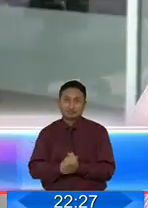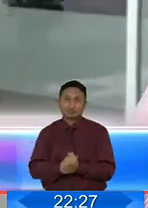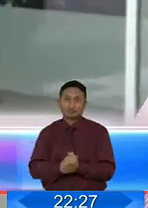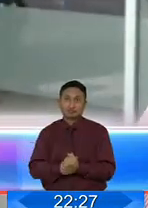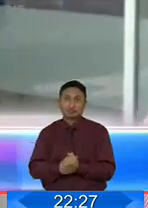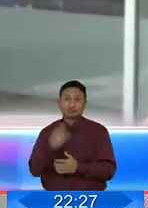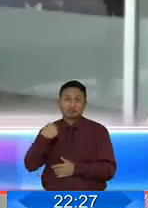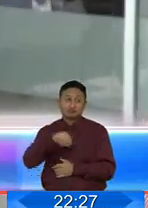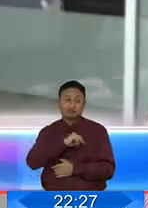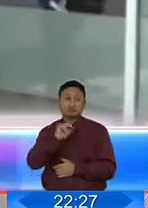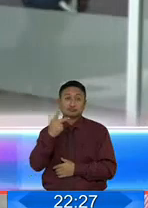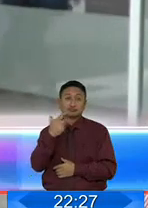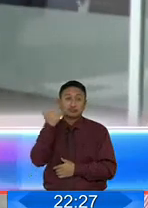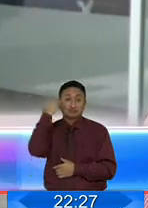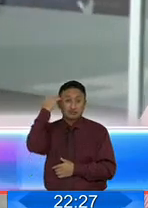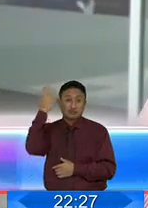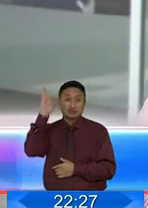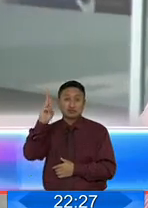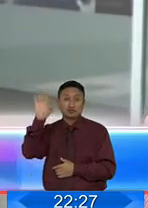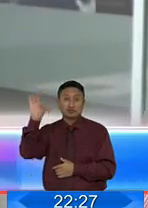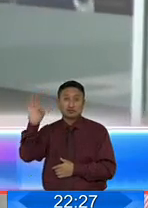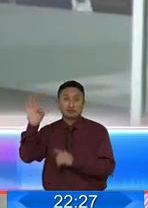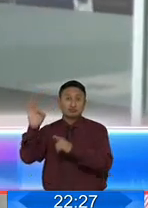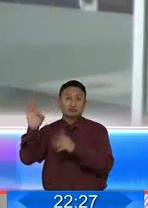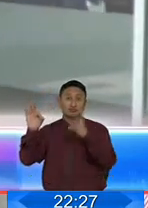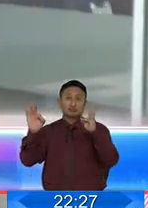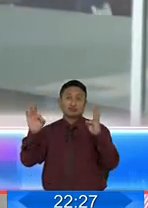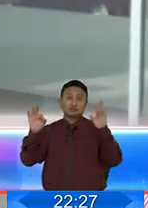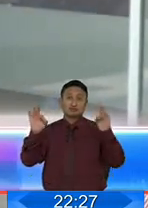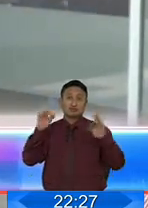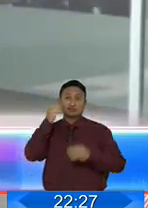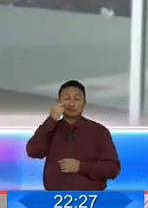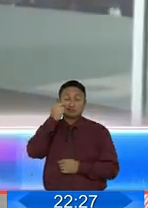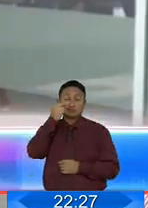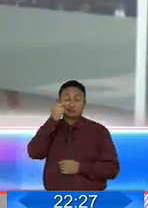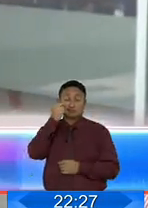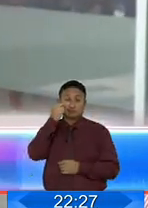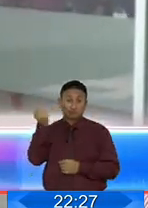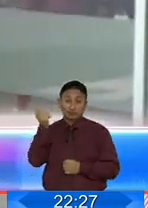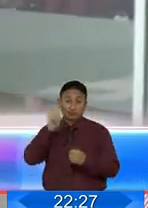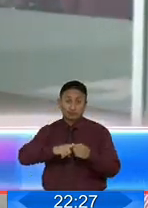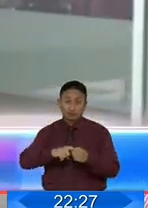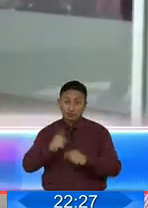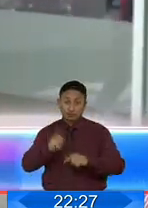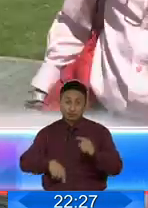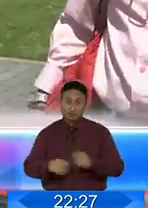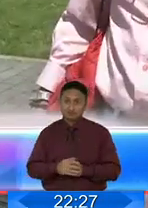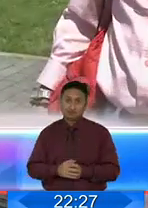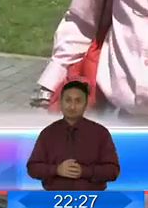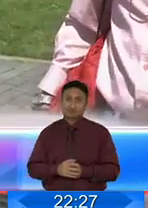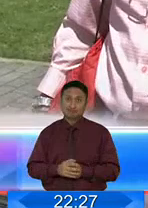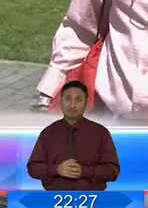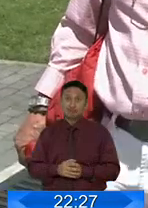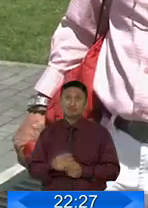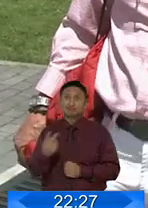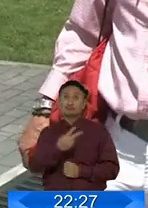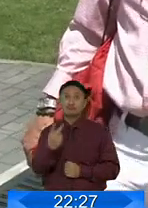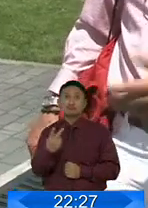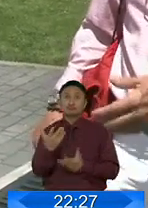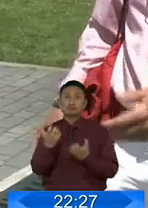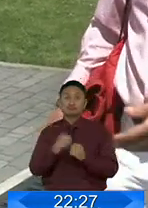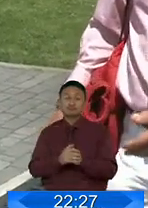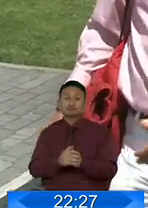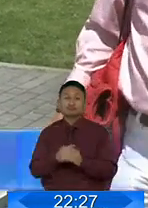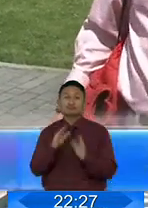somos tercera edad, yo tengo 69, mi esposa tiene 67. Y a pesar de eso no la dieron. Ahora ellos aspiran a acceder a la